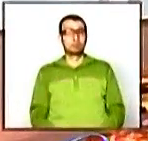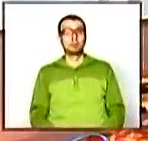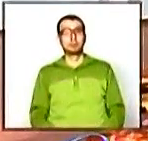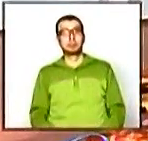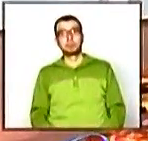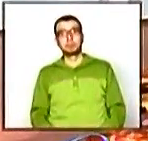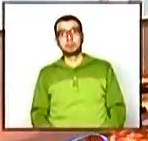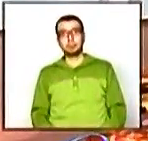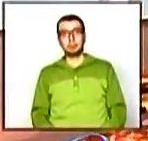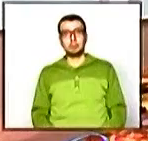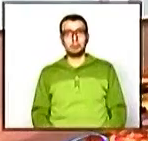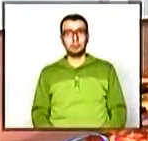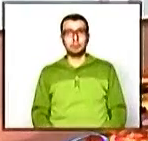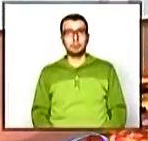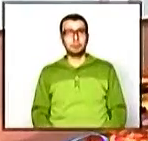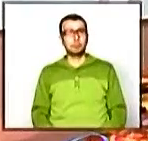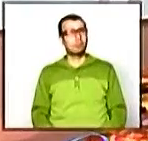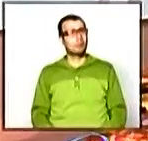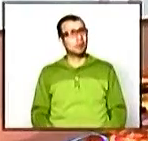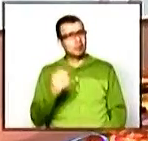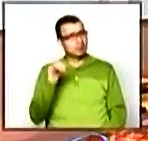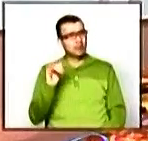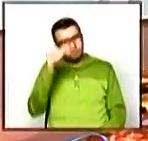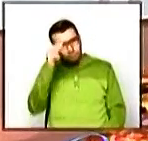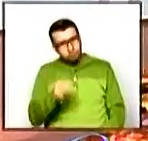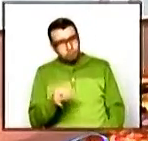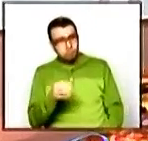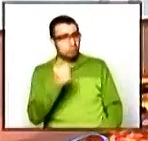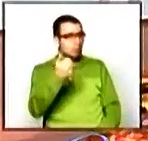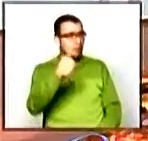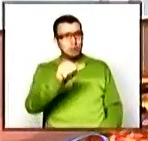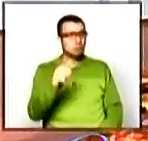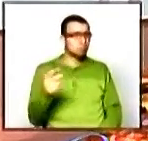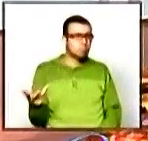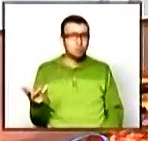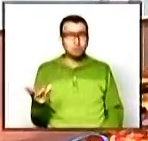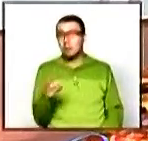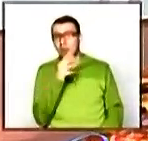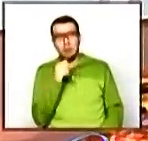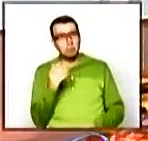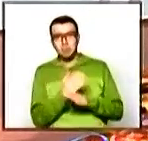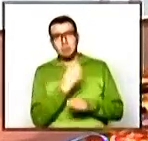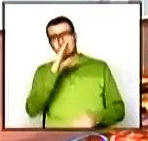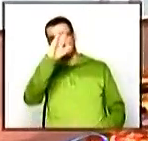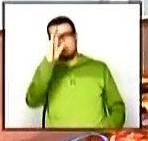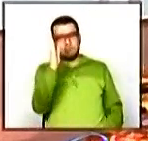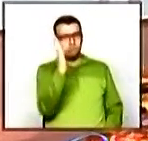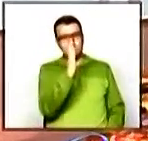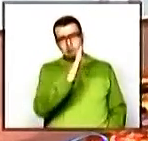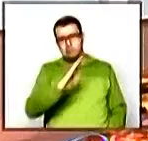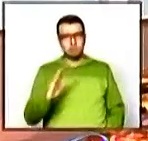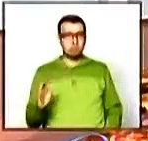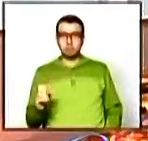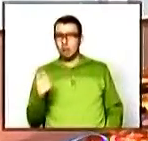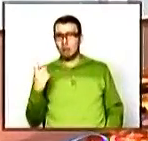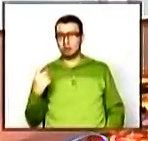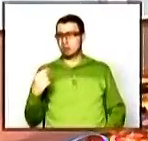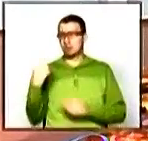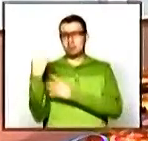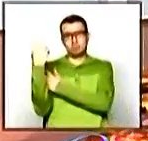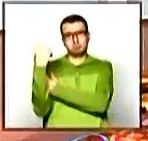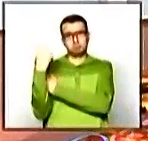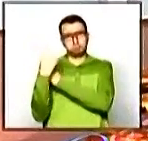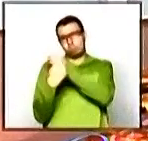bien. Entonces, después de que hemos determinado si hay un proceso de escoliosis, si hay niveles de hipertonía o hipotonía a nivel muscular,